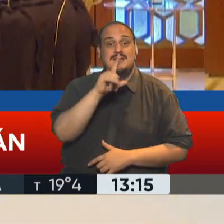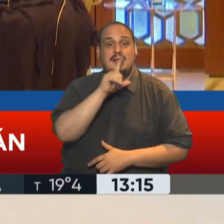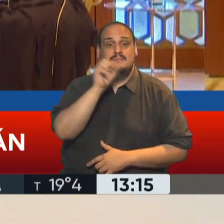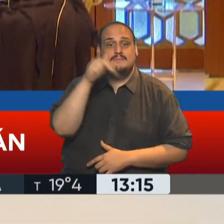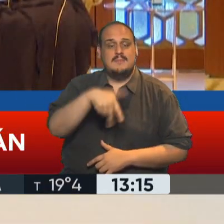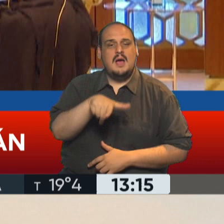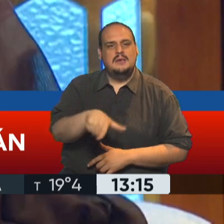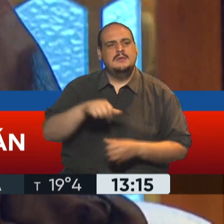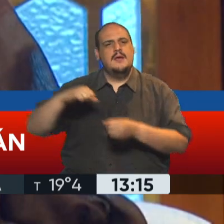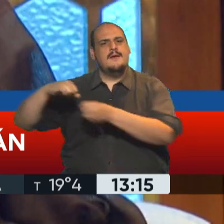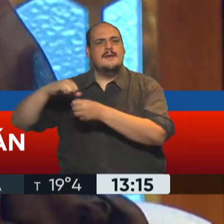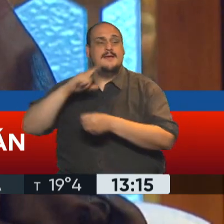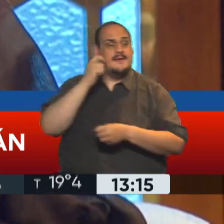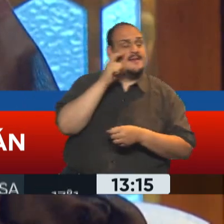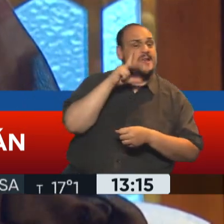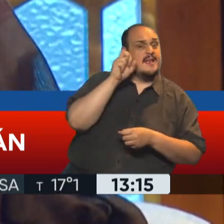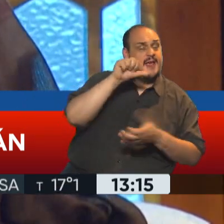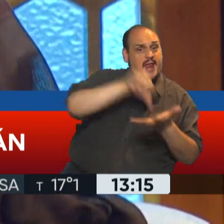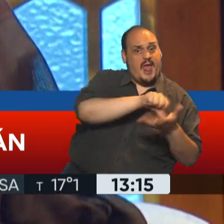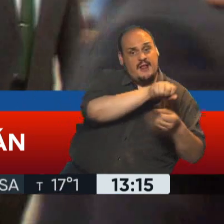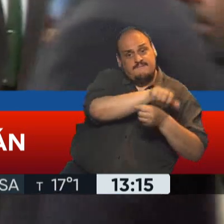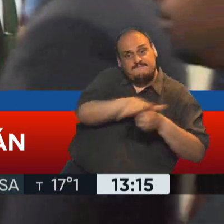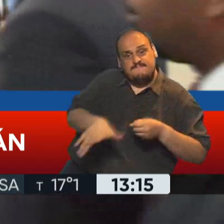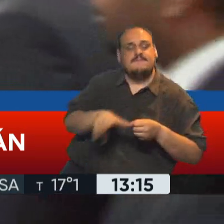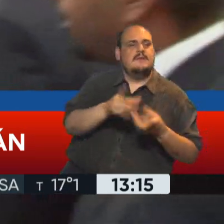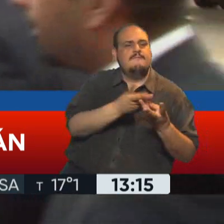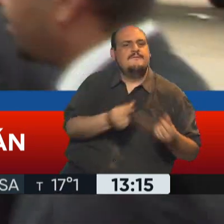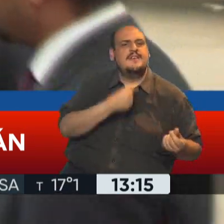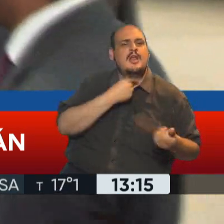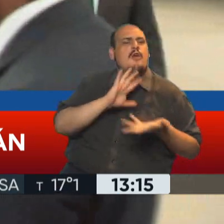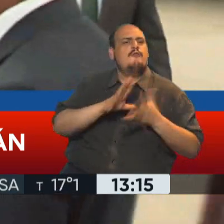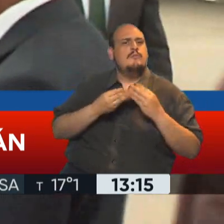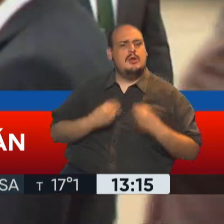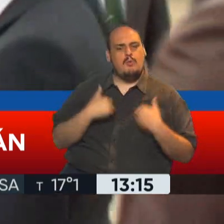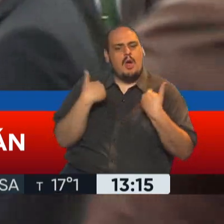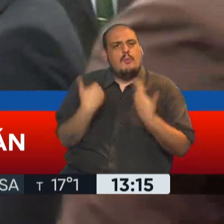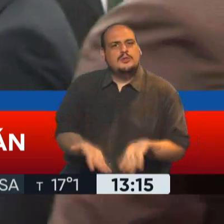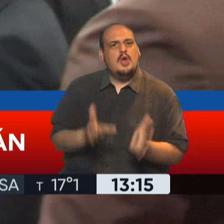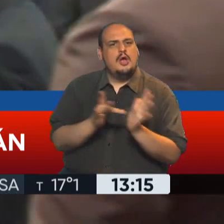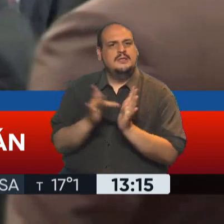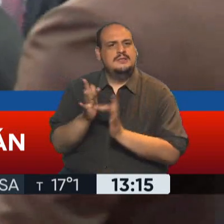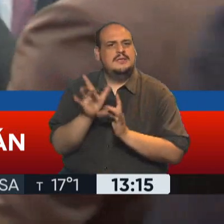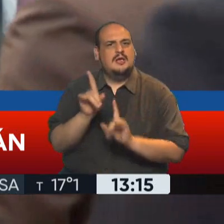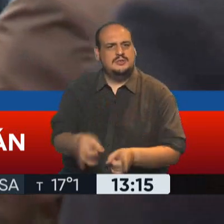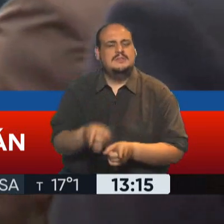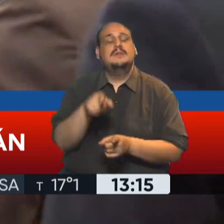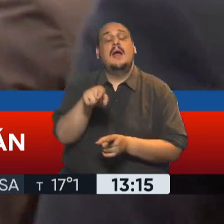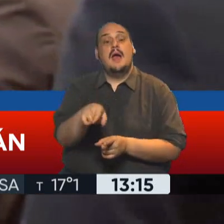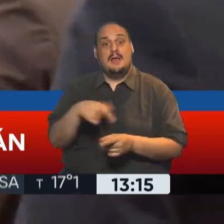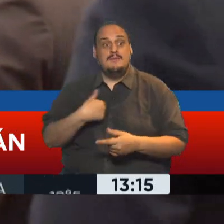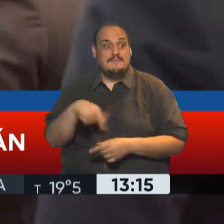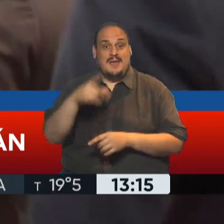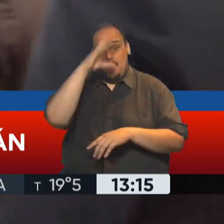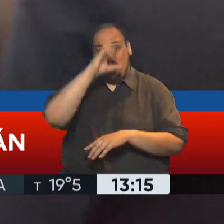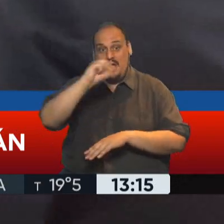limitar esa influencia de Irán apoyando a cristianos y sunitas. Por eso, ahora expulsaron al embajador libanés en Riad y lograron